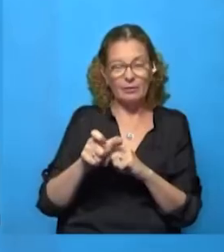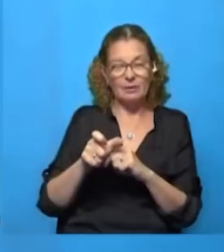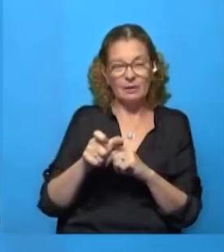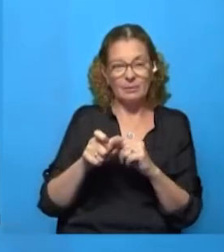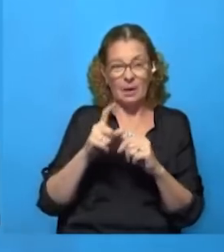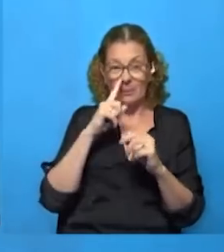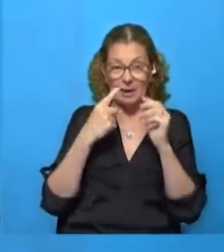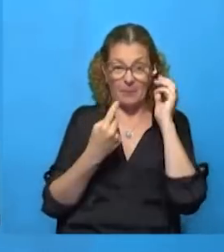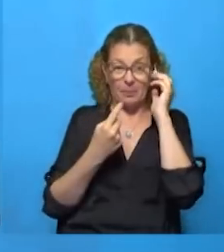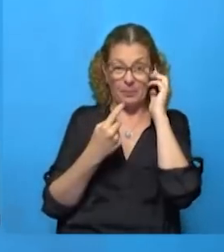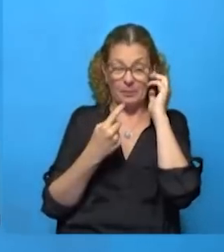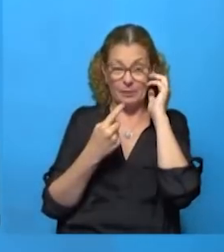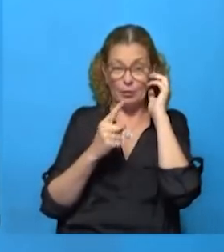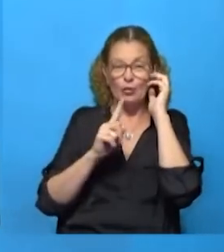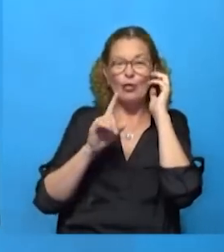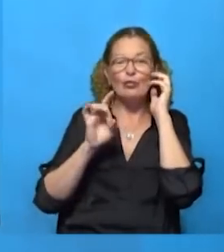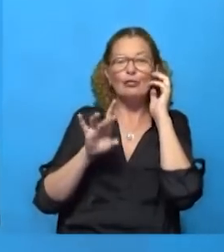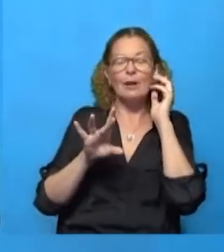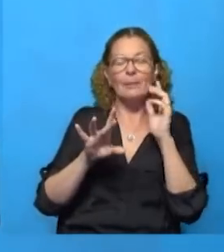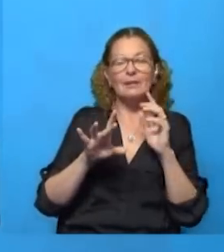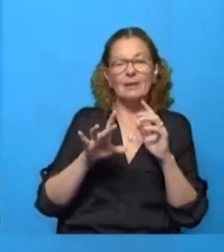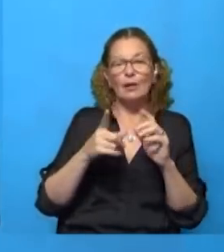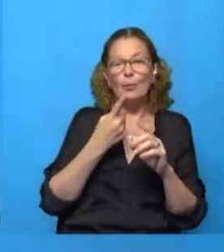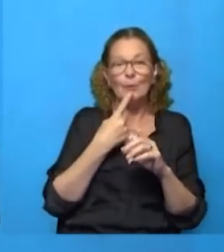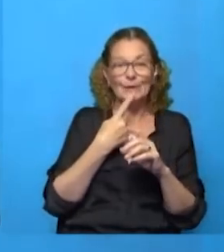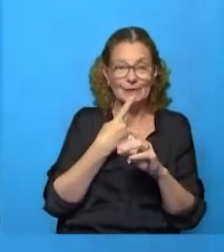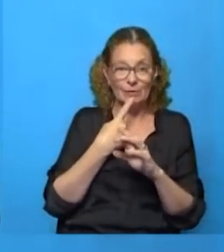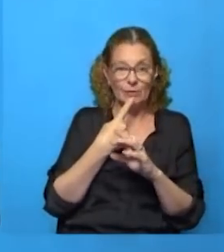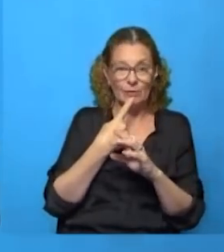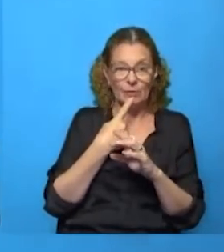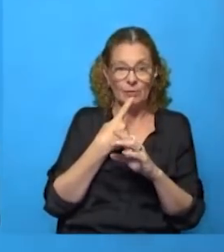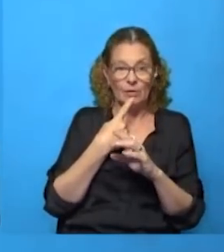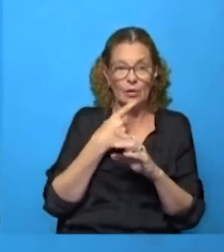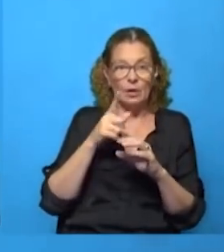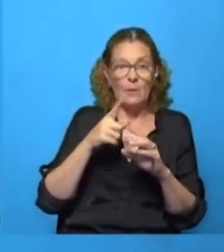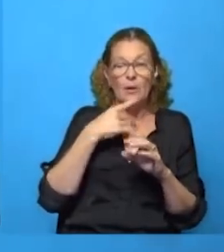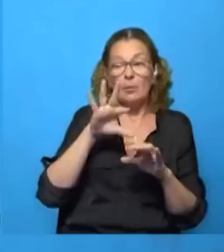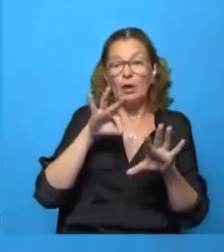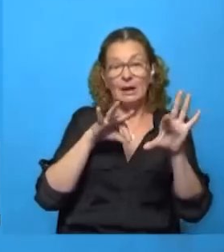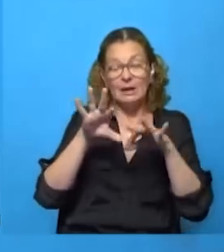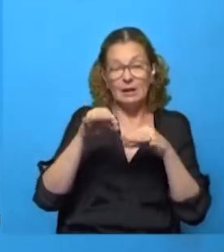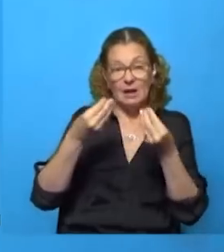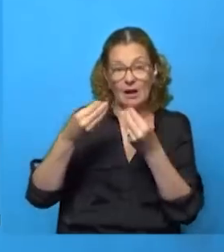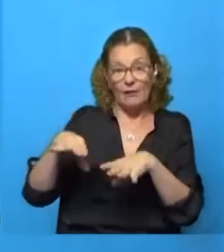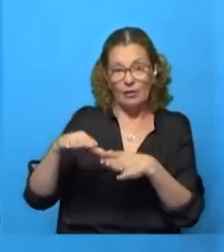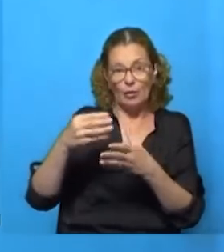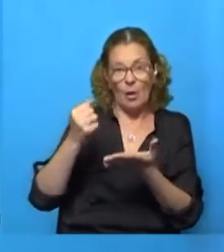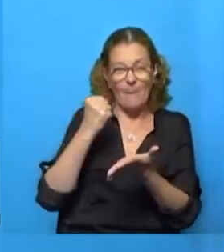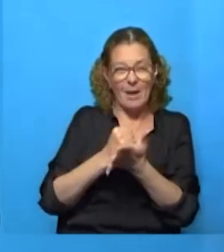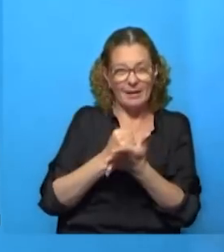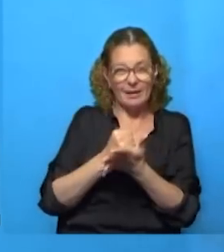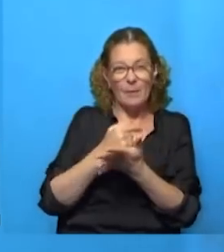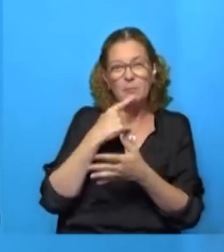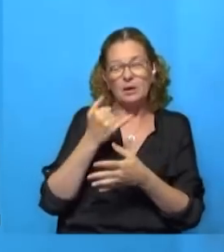más rápidamente no solamente en lo político en los consumos no el abandono de marcas de